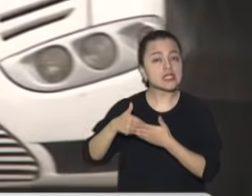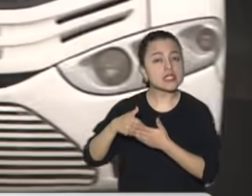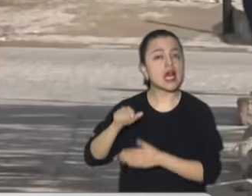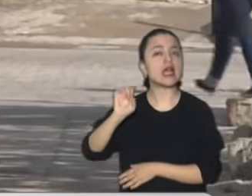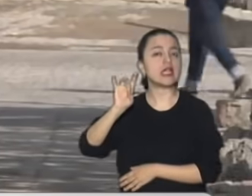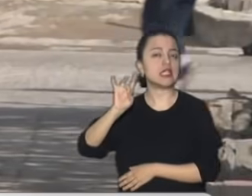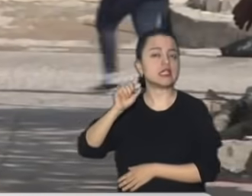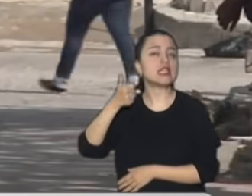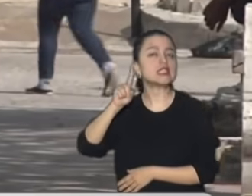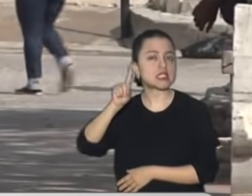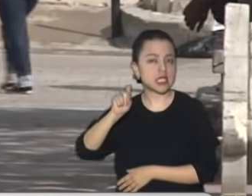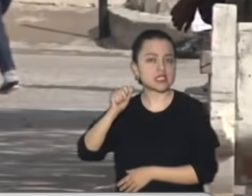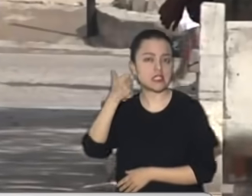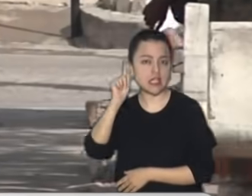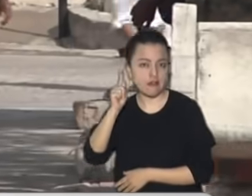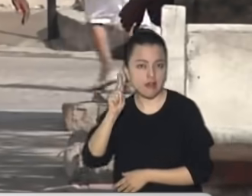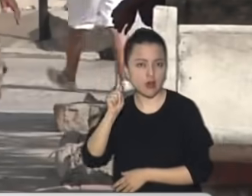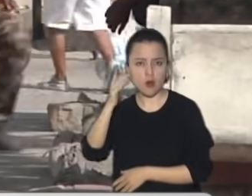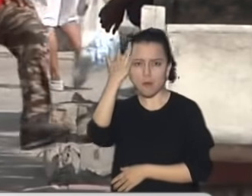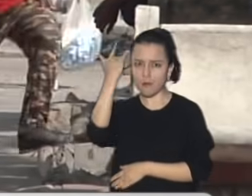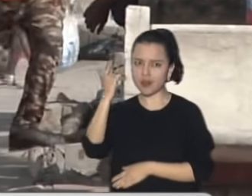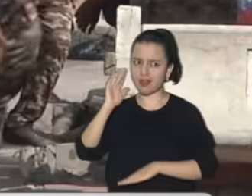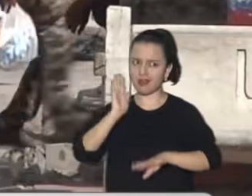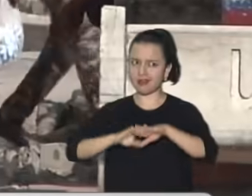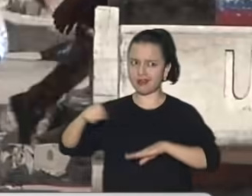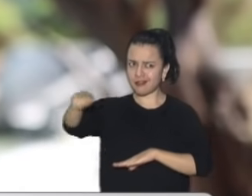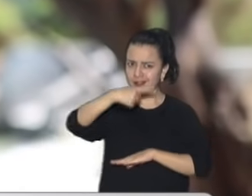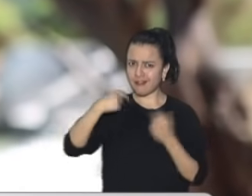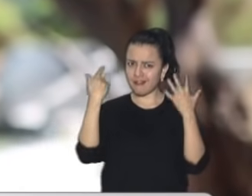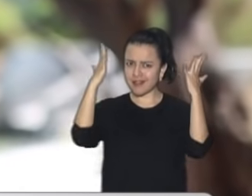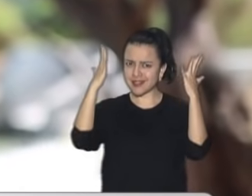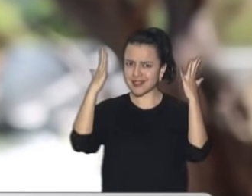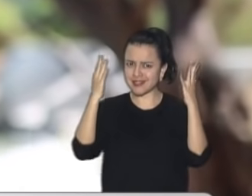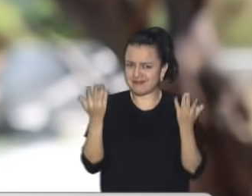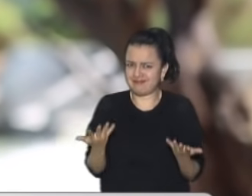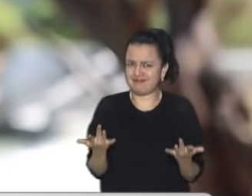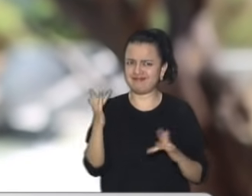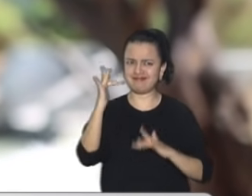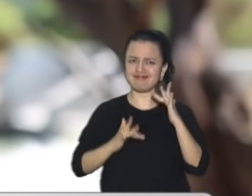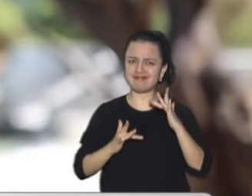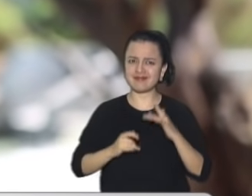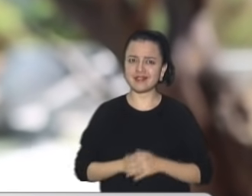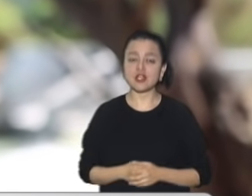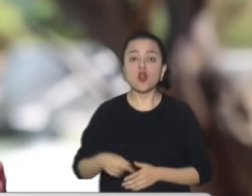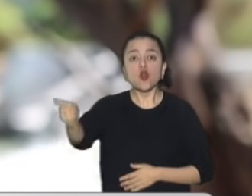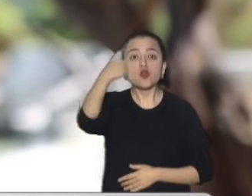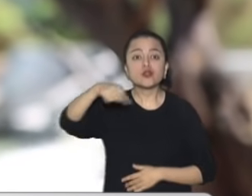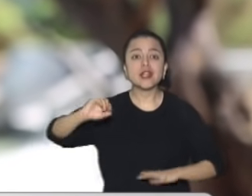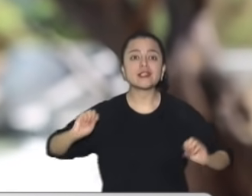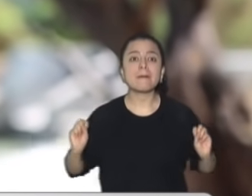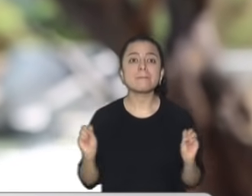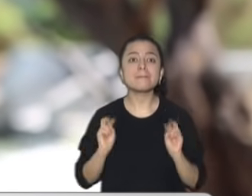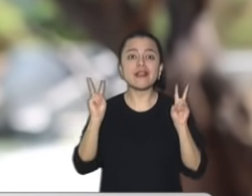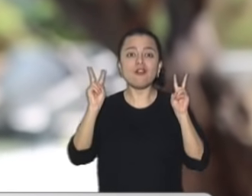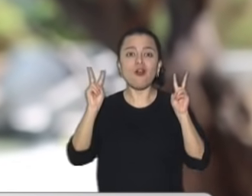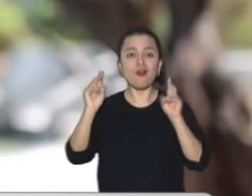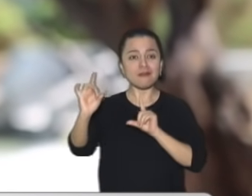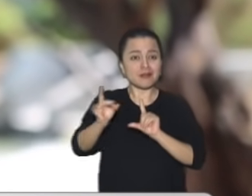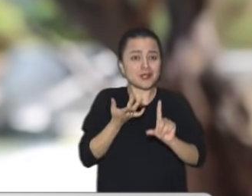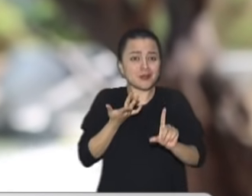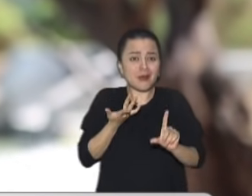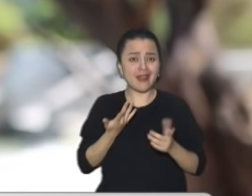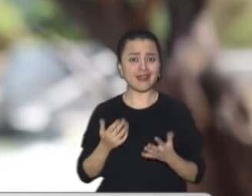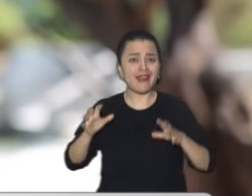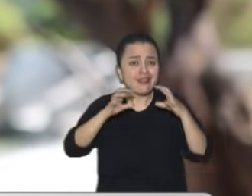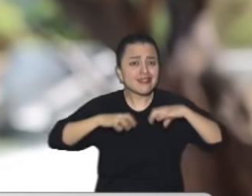calendario 2021 serían fiestas de carnaval. Y que vivan el carnaval de manera virtual, con